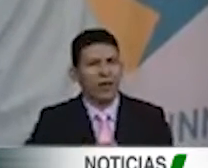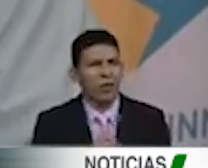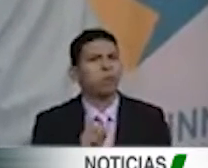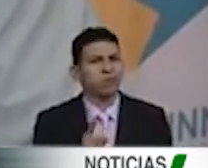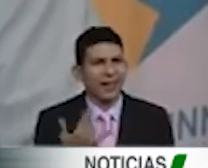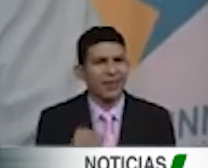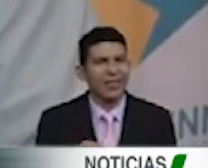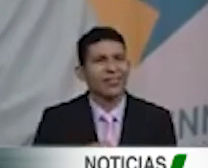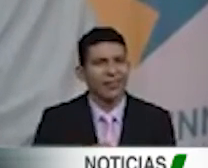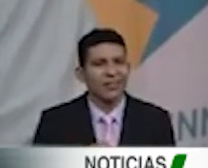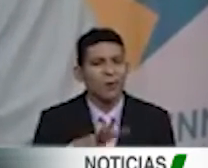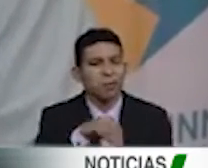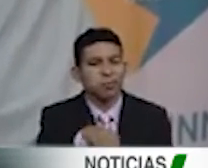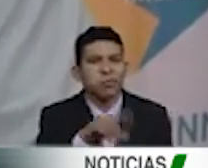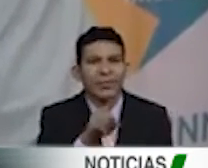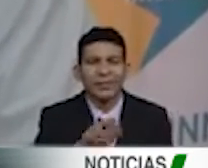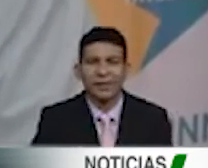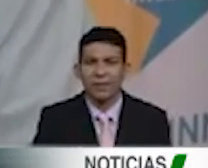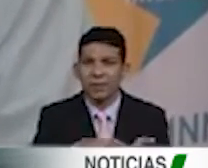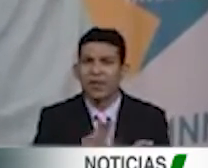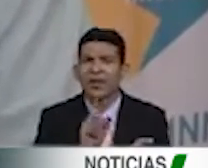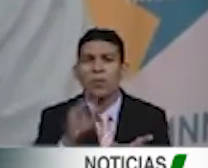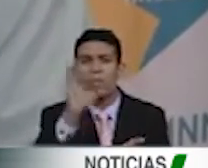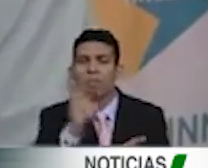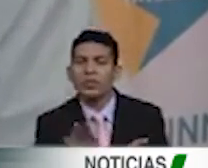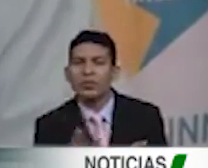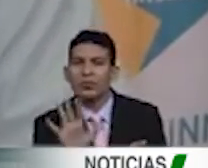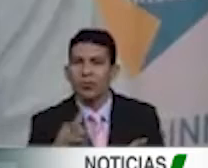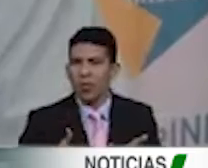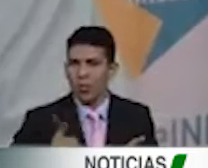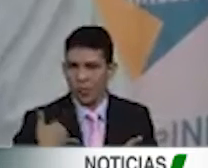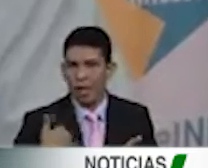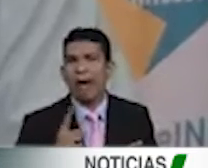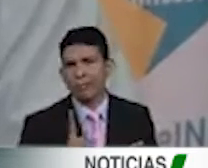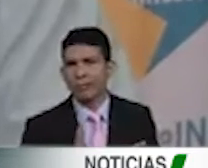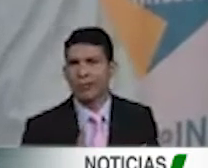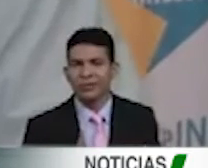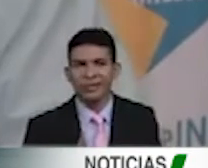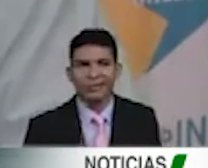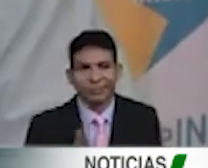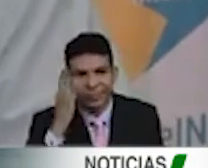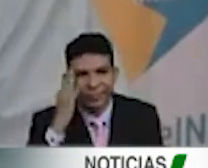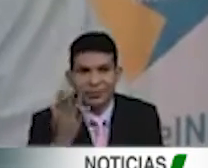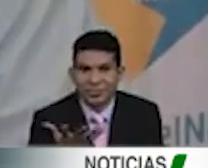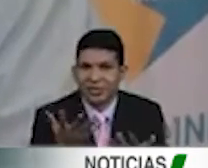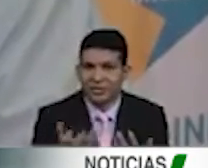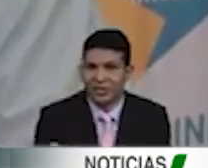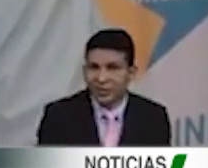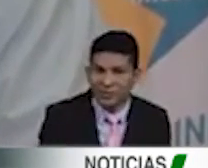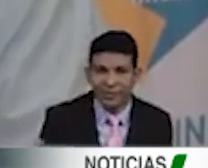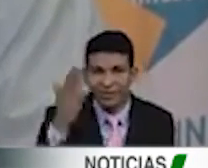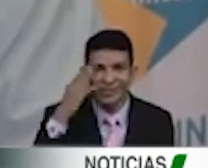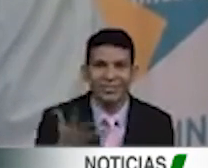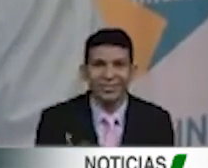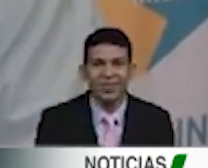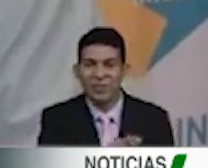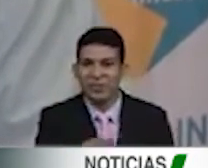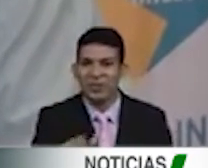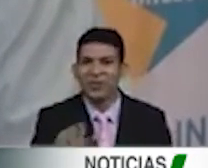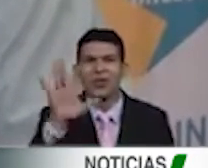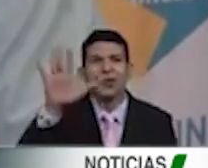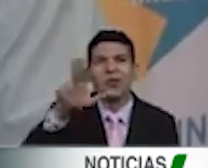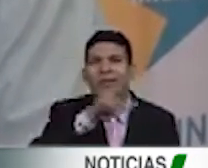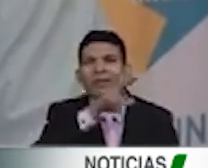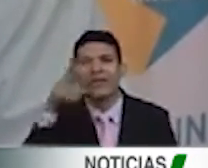tenemos dentro de la reactivación, pues el porcentaje para los jóvenes, que es lo que queremos también, para la gente del